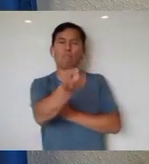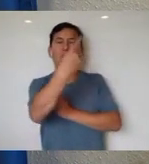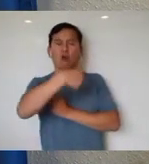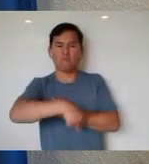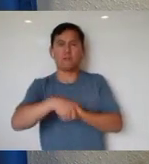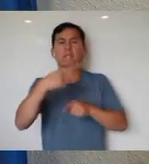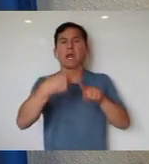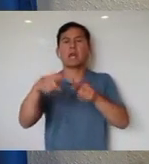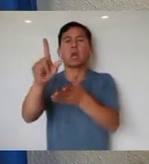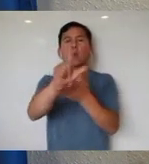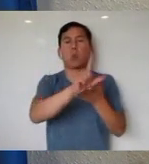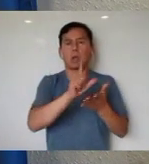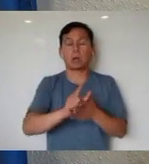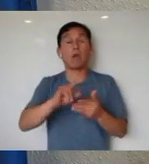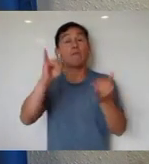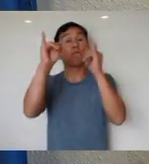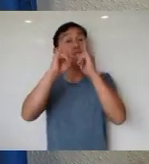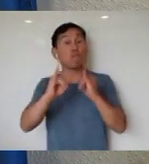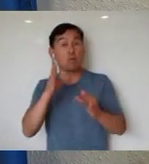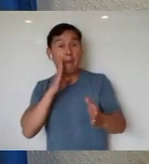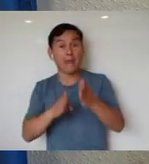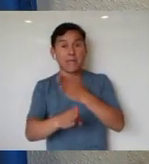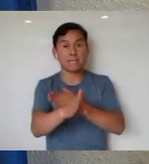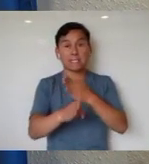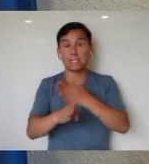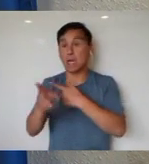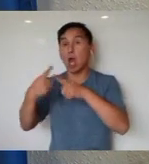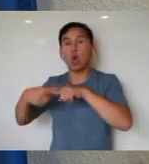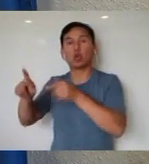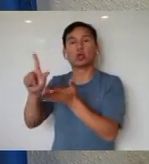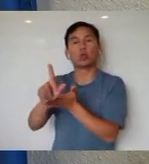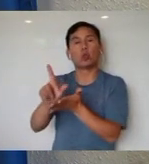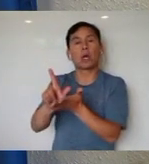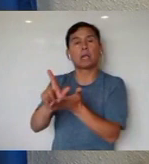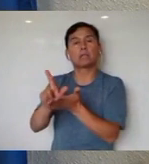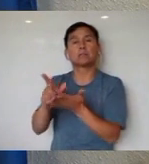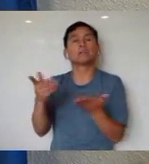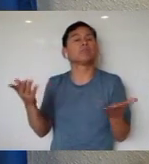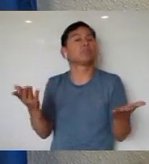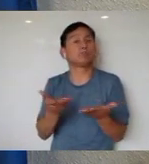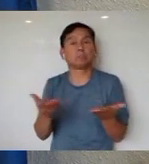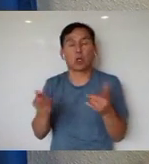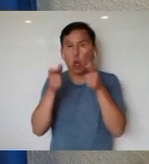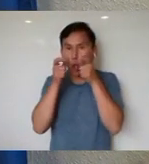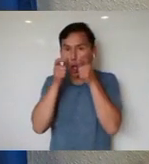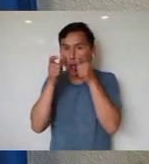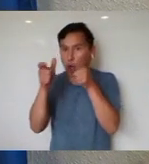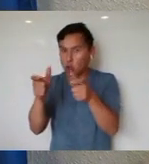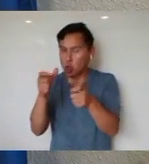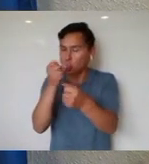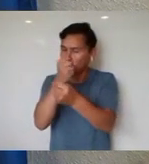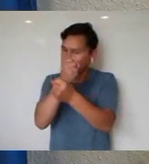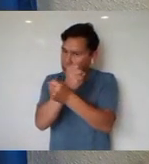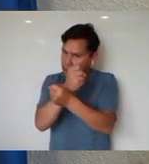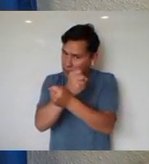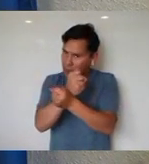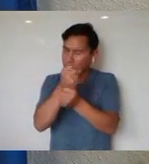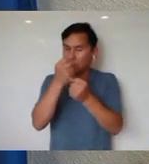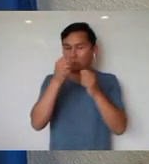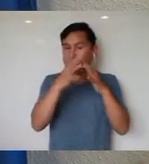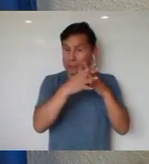de origen. La forma de poder acceder hacia otros lugares de la región, que va a estar controlado por las fuerzas de orden y